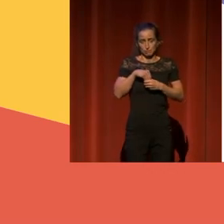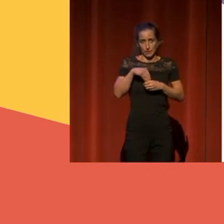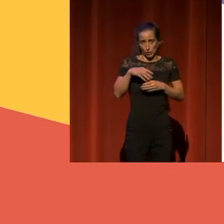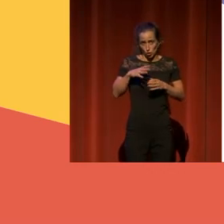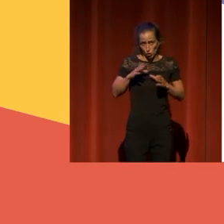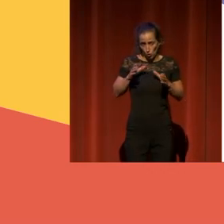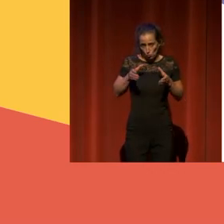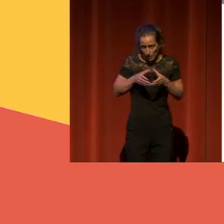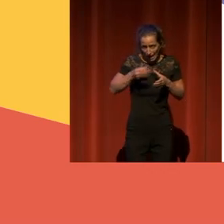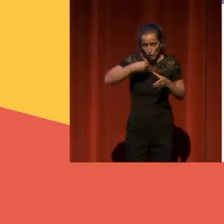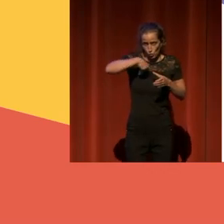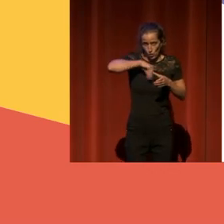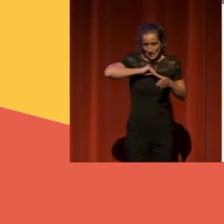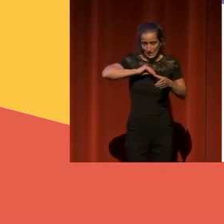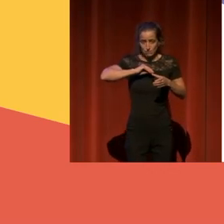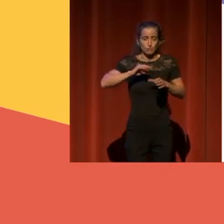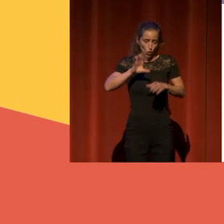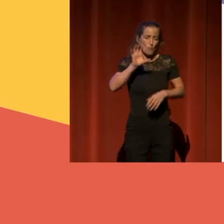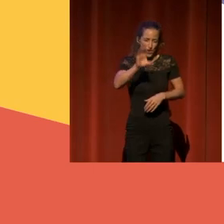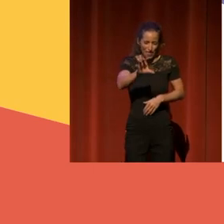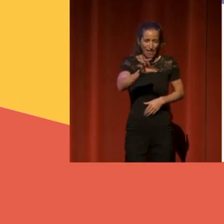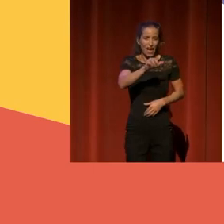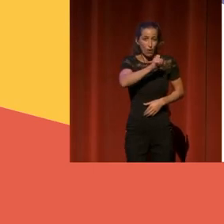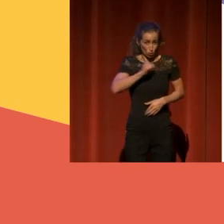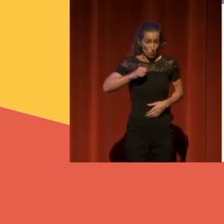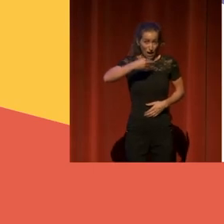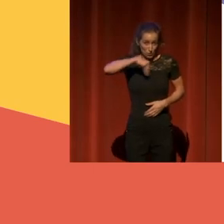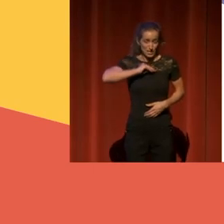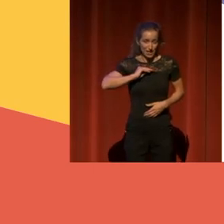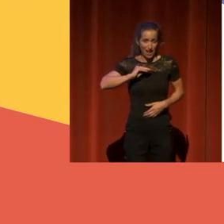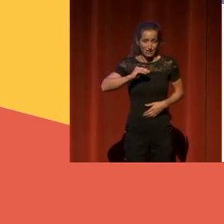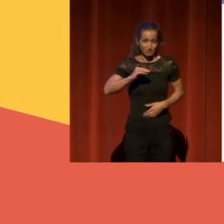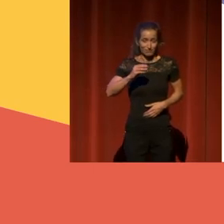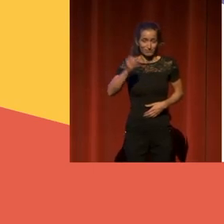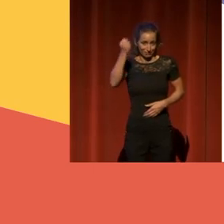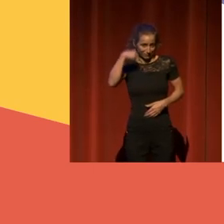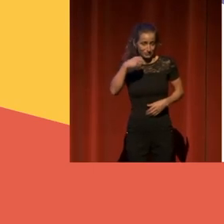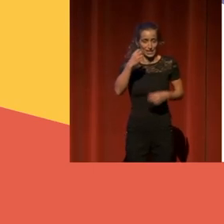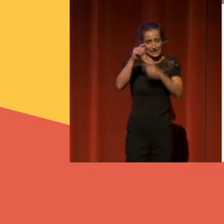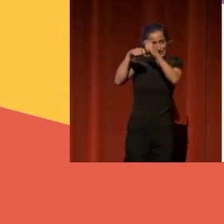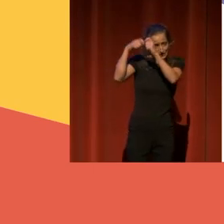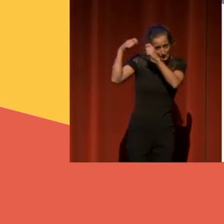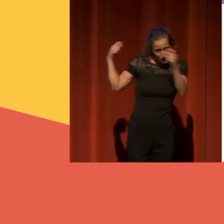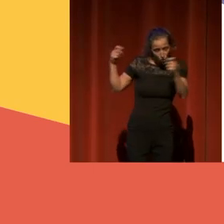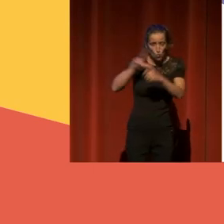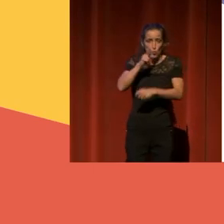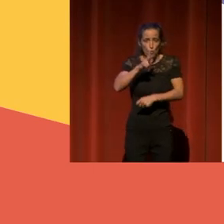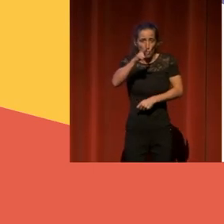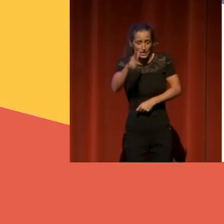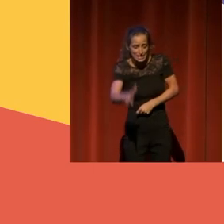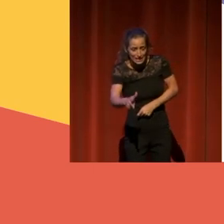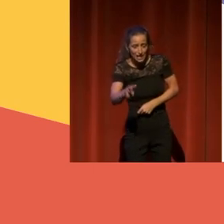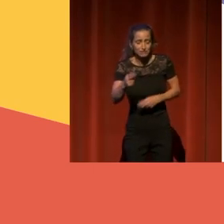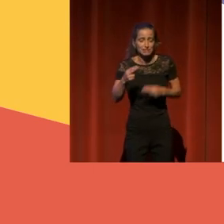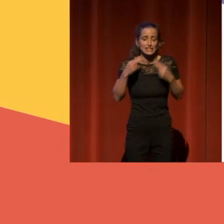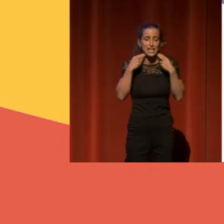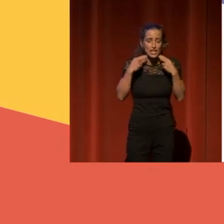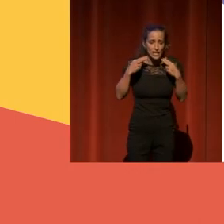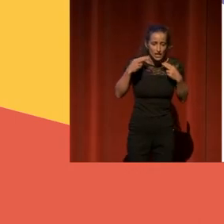en nuestra comunidad autónoma, se encuentran en tres provincias, en Zaragoza, Huesca y Teruel. Se